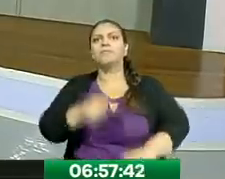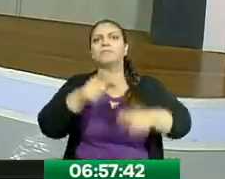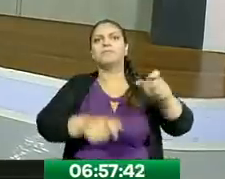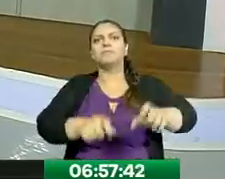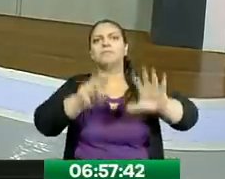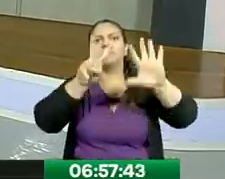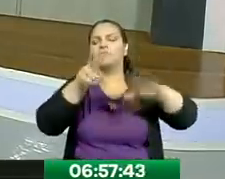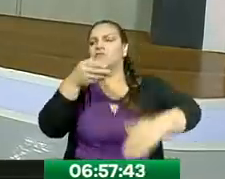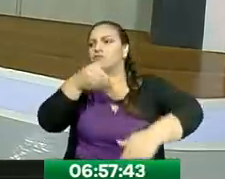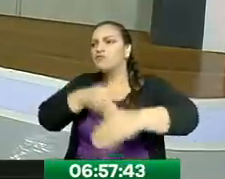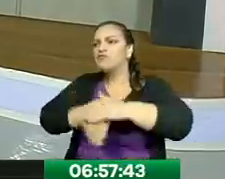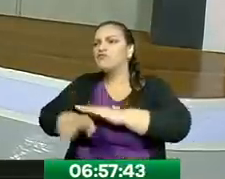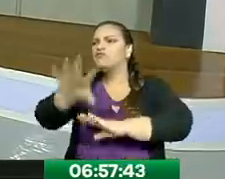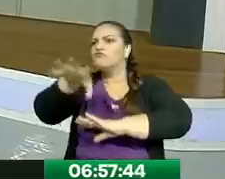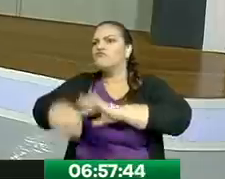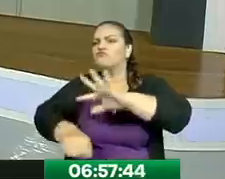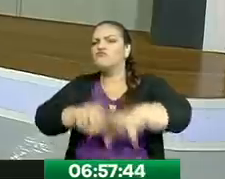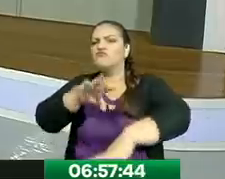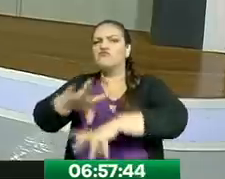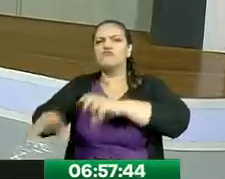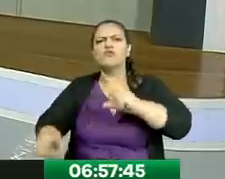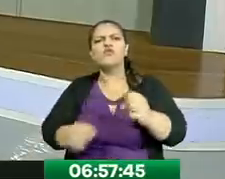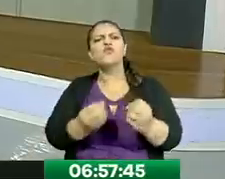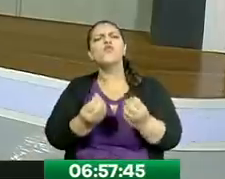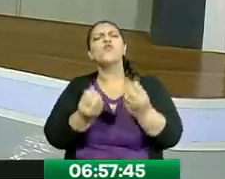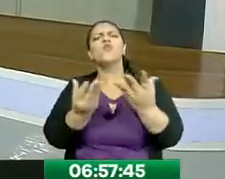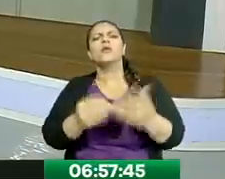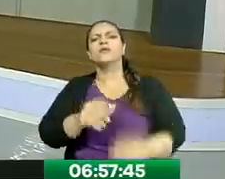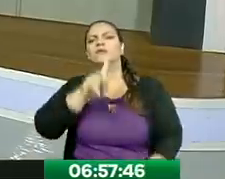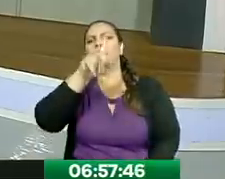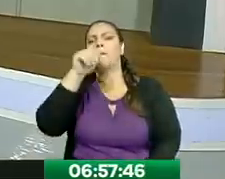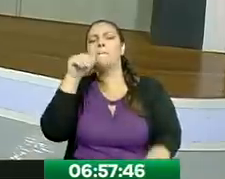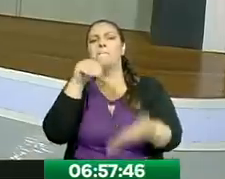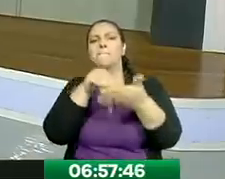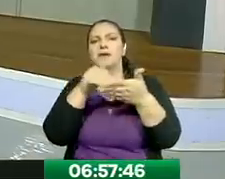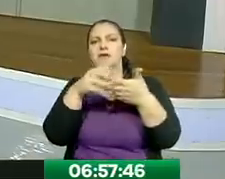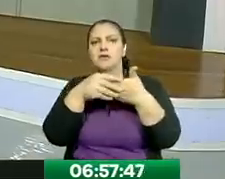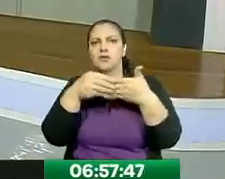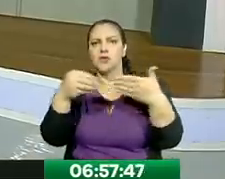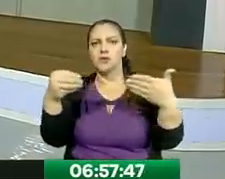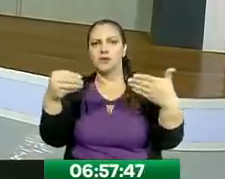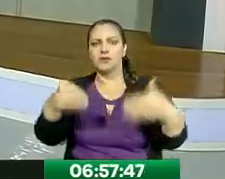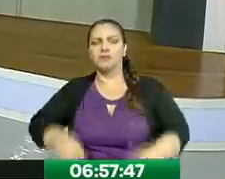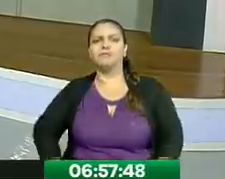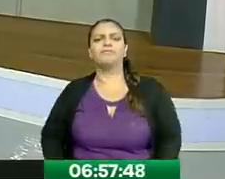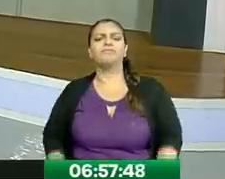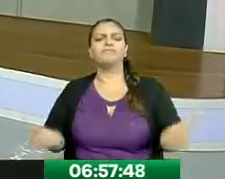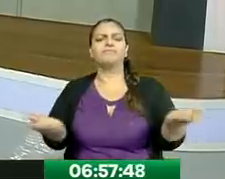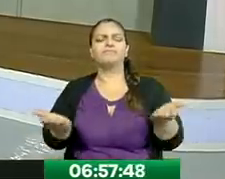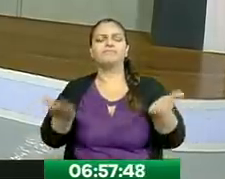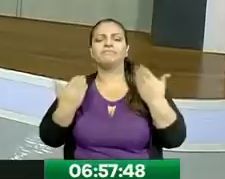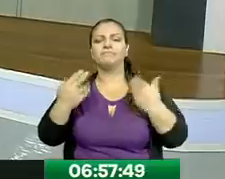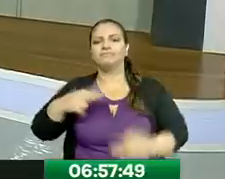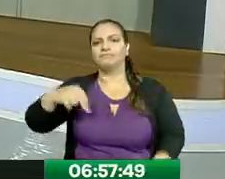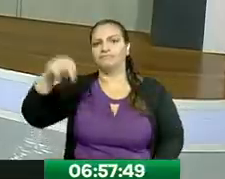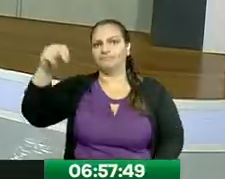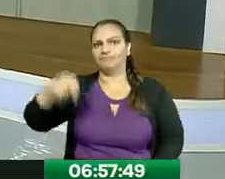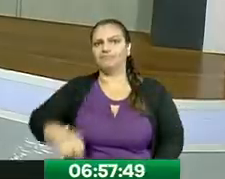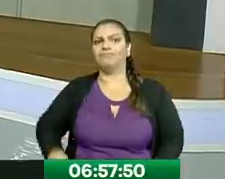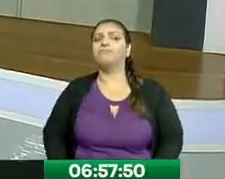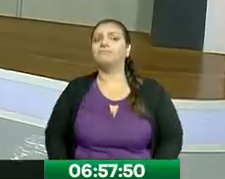monto de lo sustraído sobrepasa los 1.000 dólares entre los implicados en este delito constan tres menores de edad y una